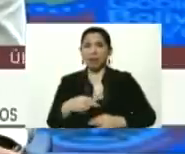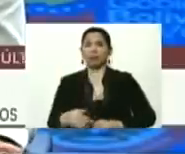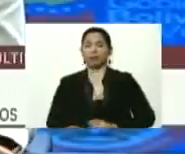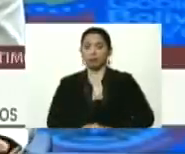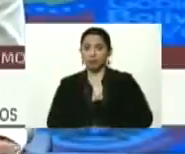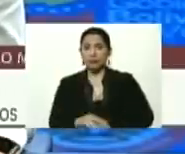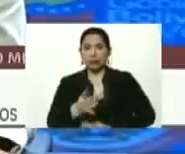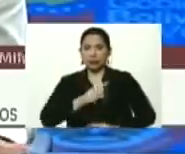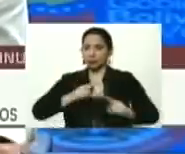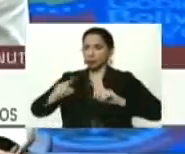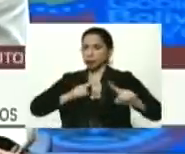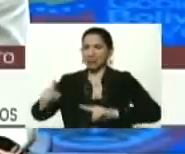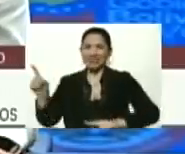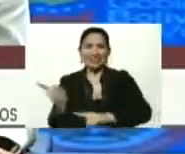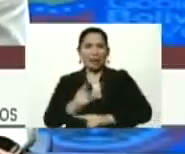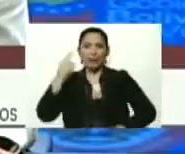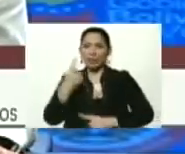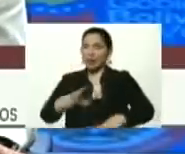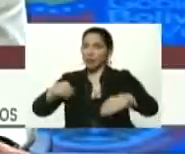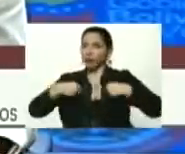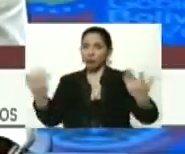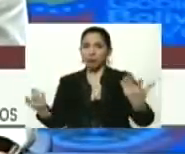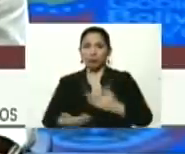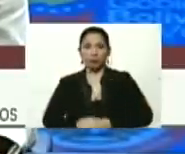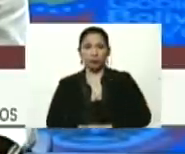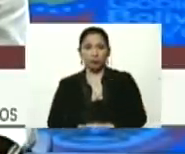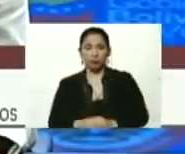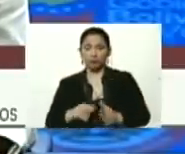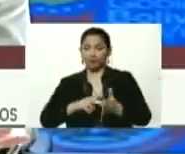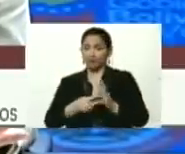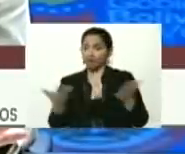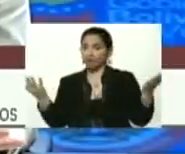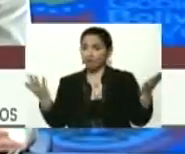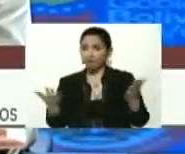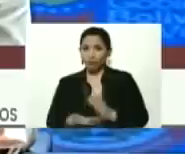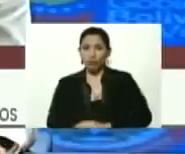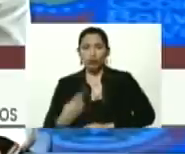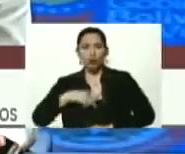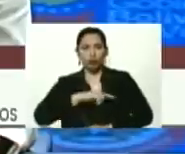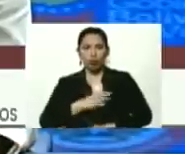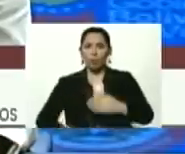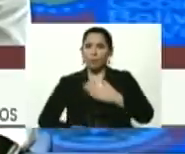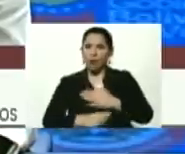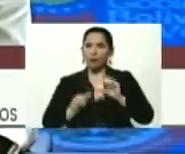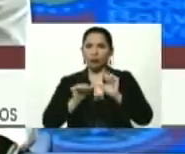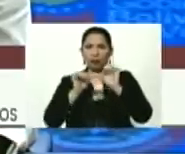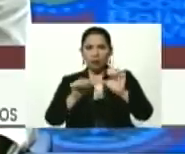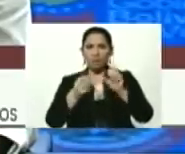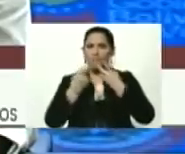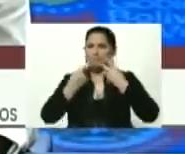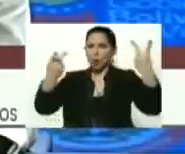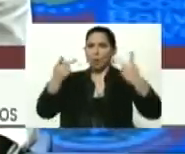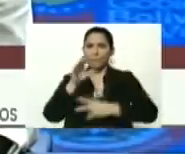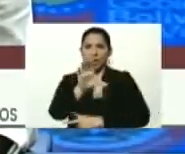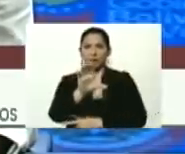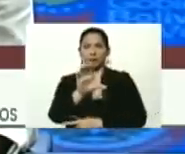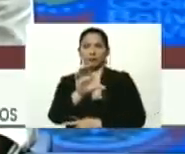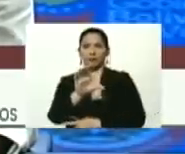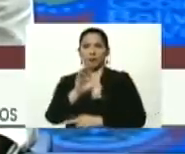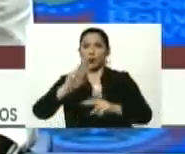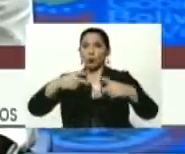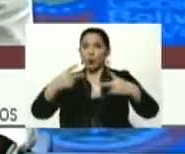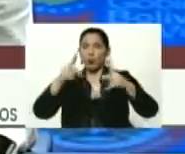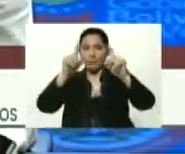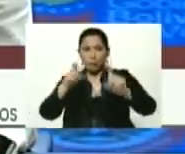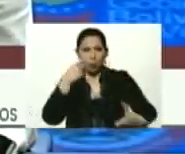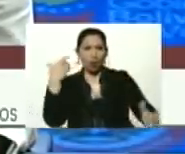Hay acciones inmediatas que se tomarán en este sentido y nosotros vamos a seguir compartiendo con el país nuevas